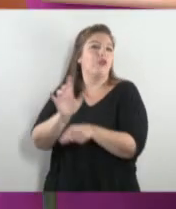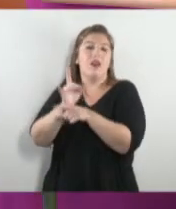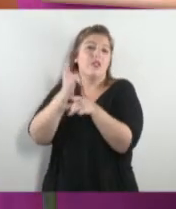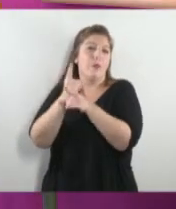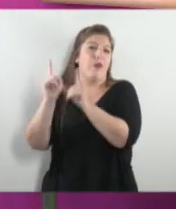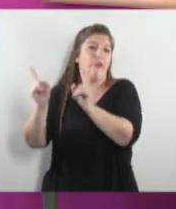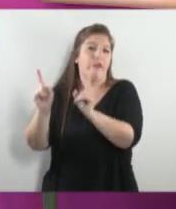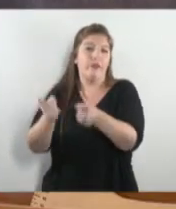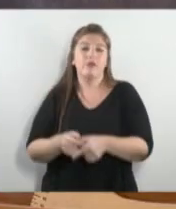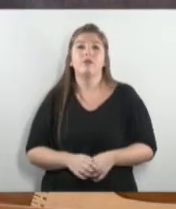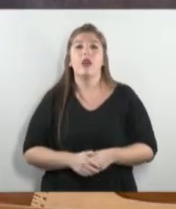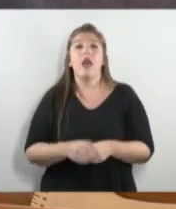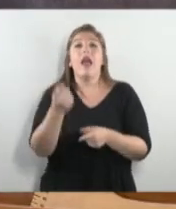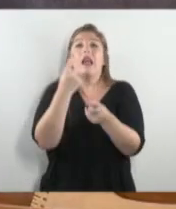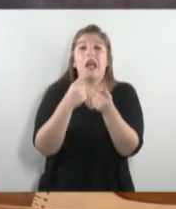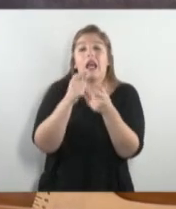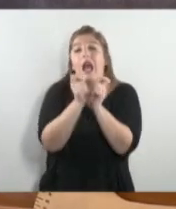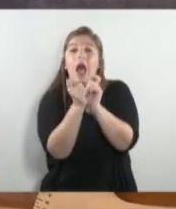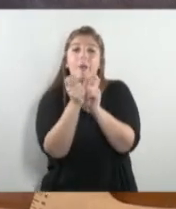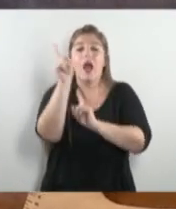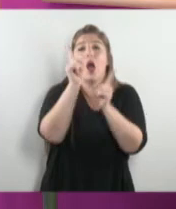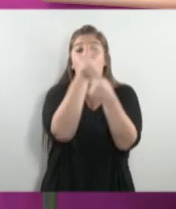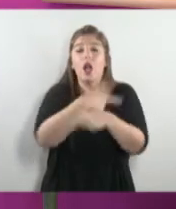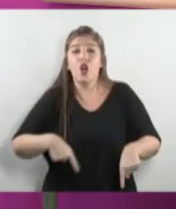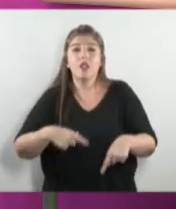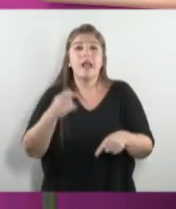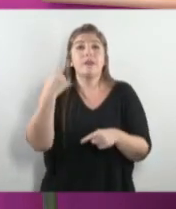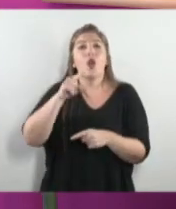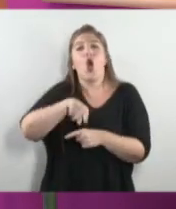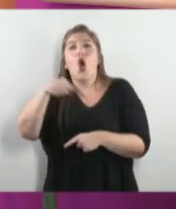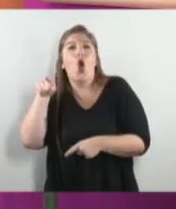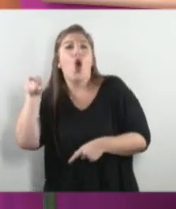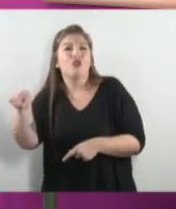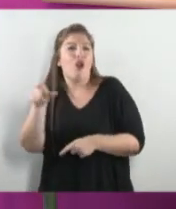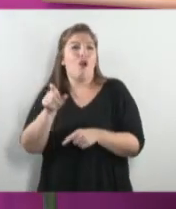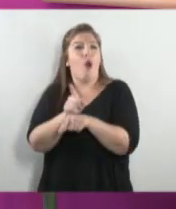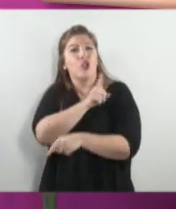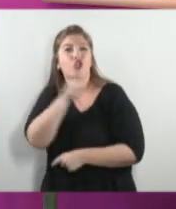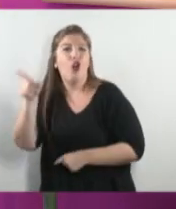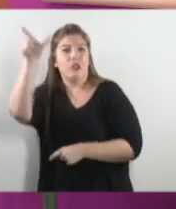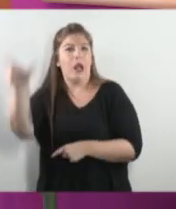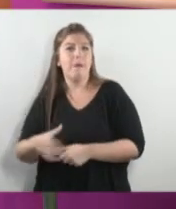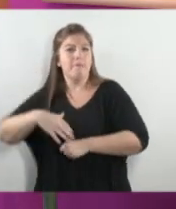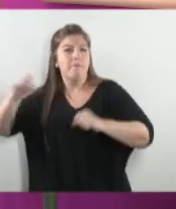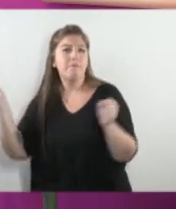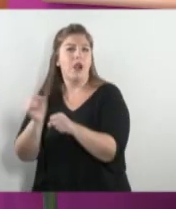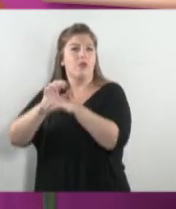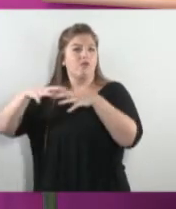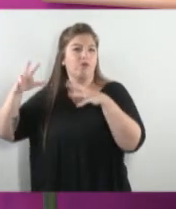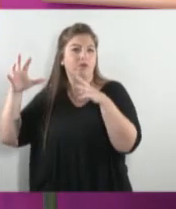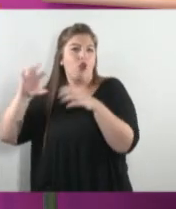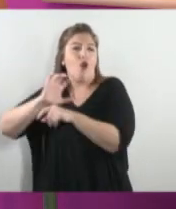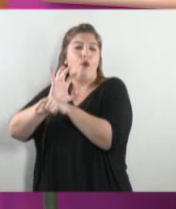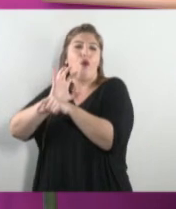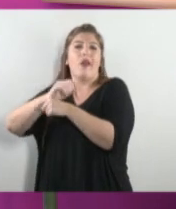Siempre, claro, van cambiando por ahí, ¿no? Y es este otro monstruoso, ¿no? Uh-huh. Indestructible también, porque es